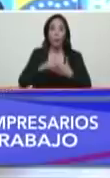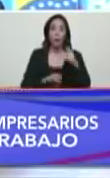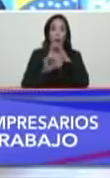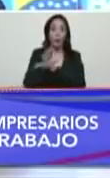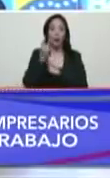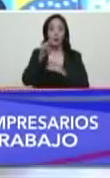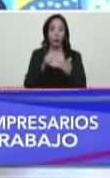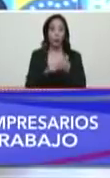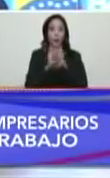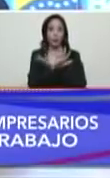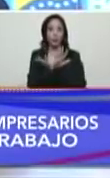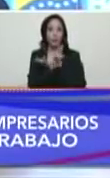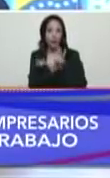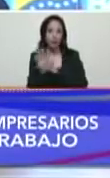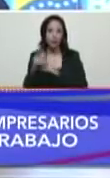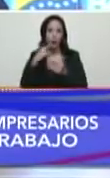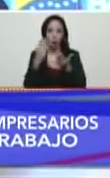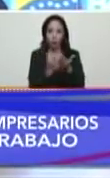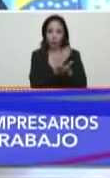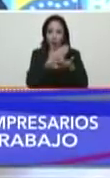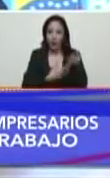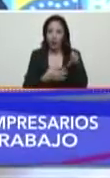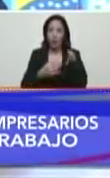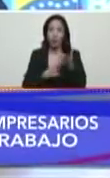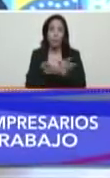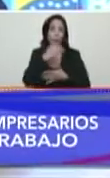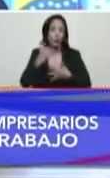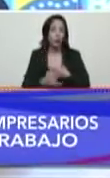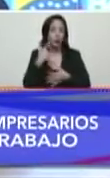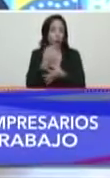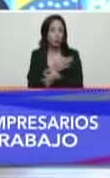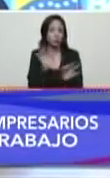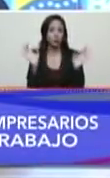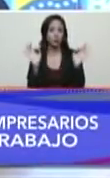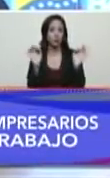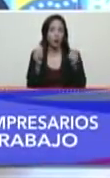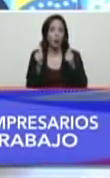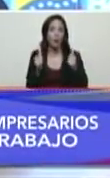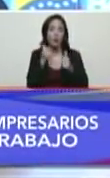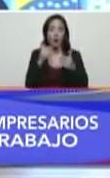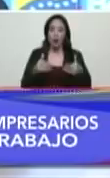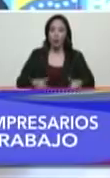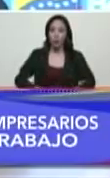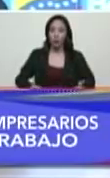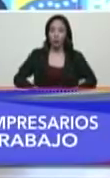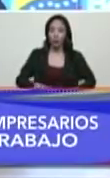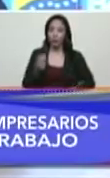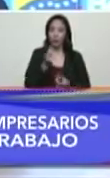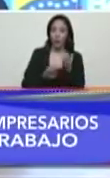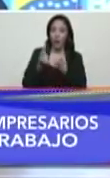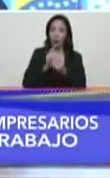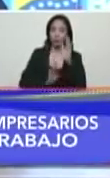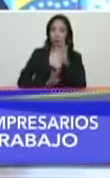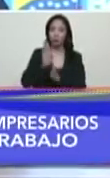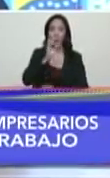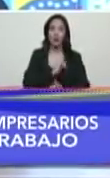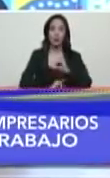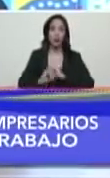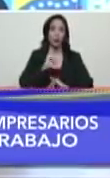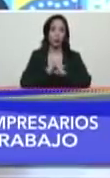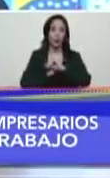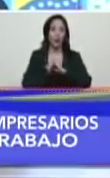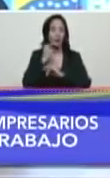2025 grandes proyectos que ameritan una gran inversión internacional